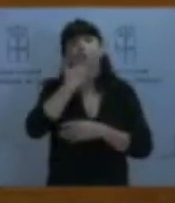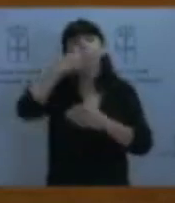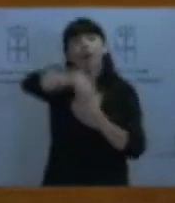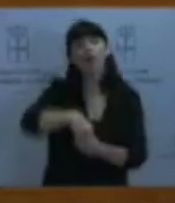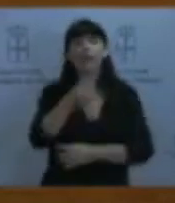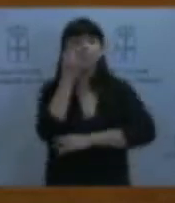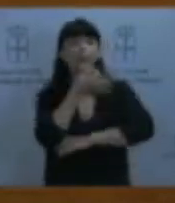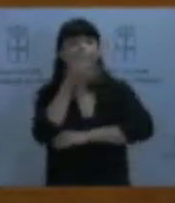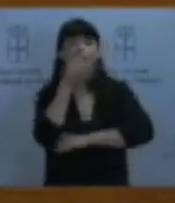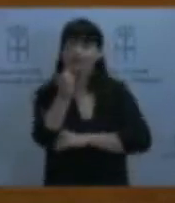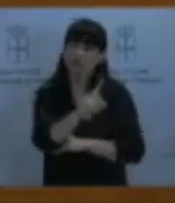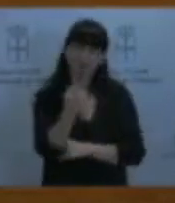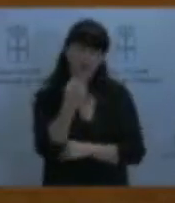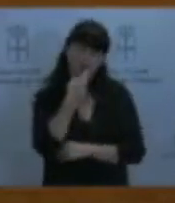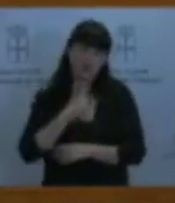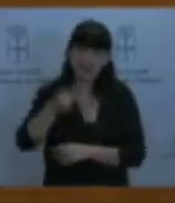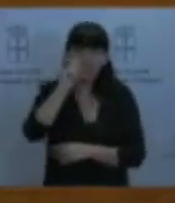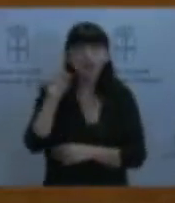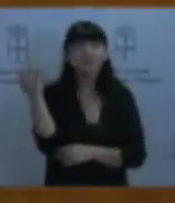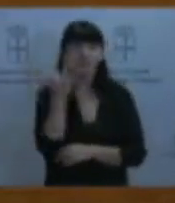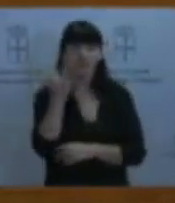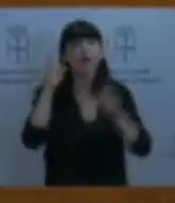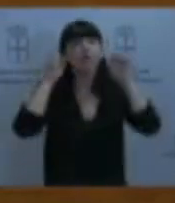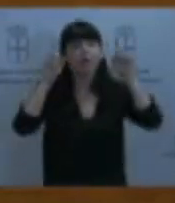necesario que la formación en salud esté de forma